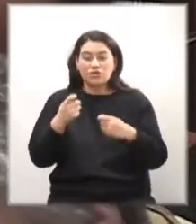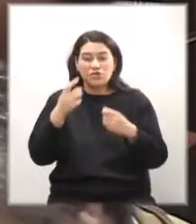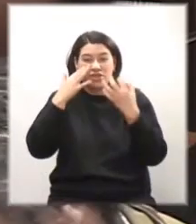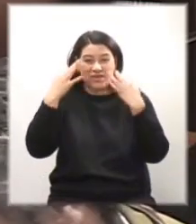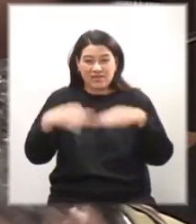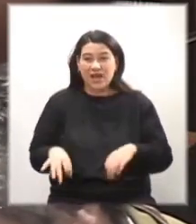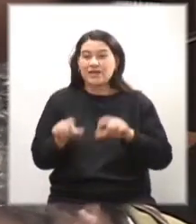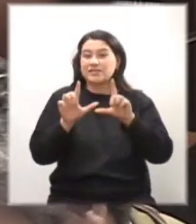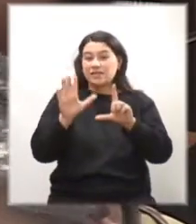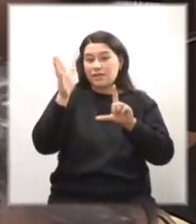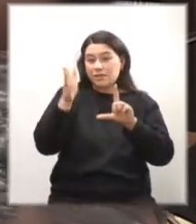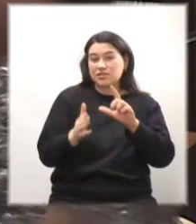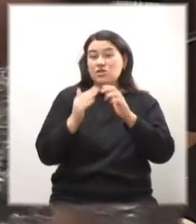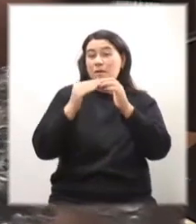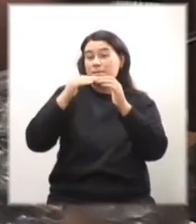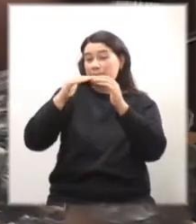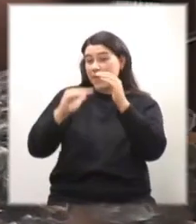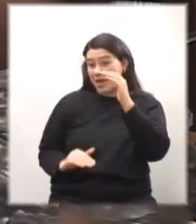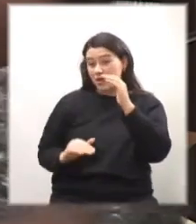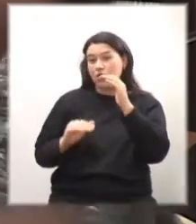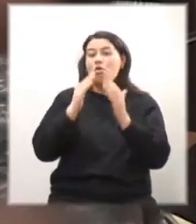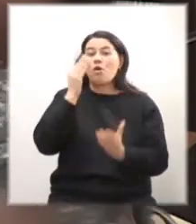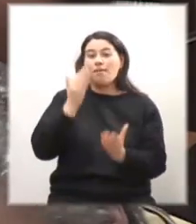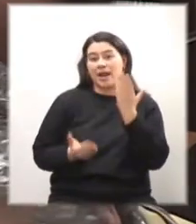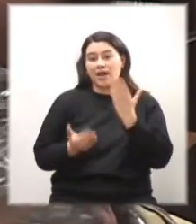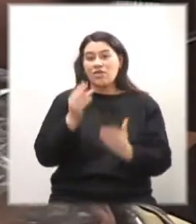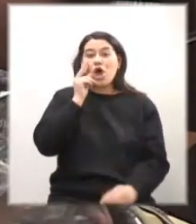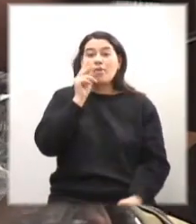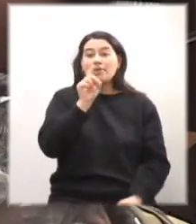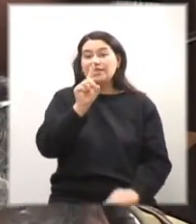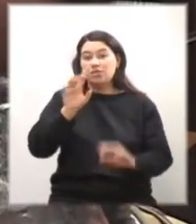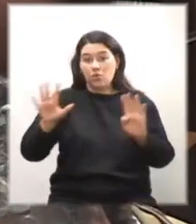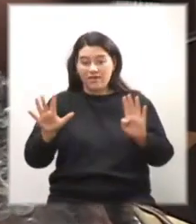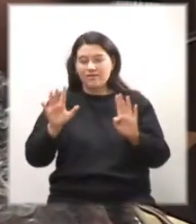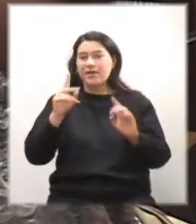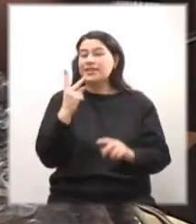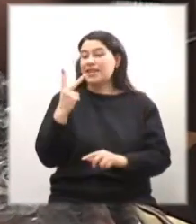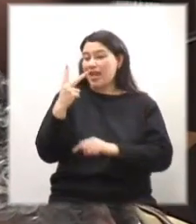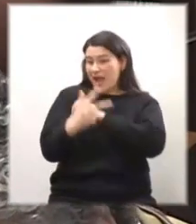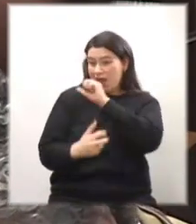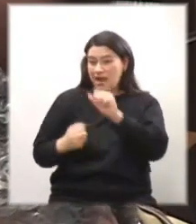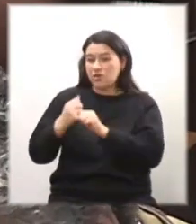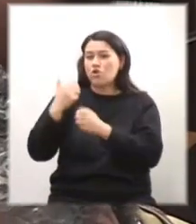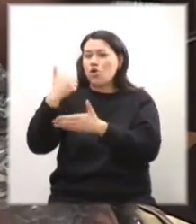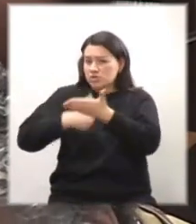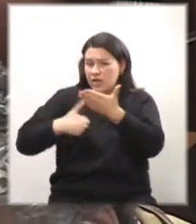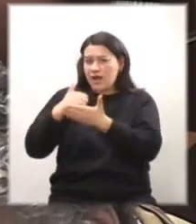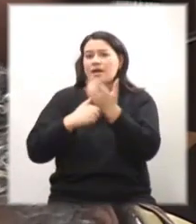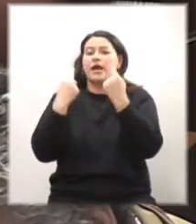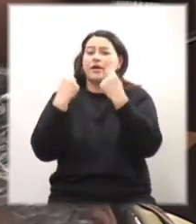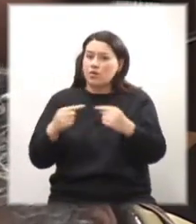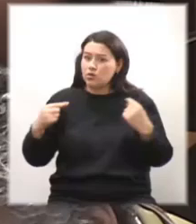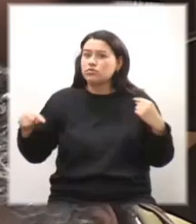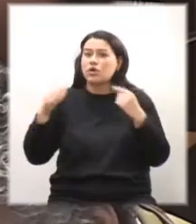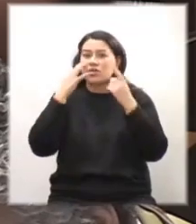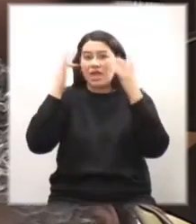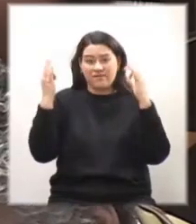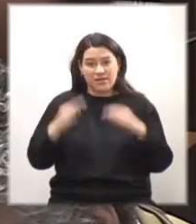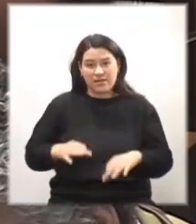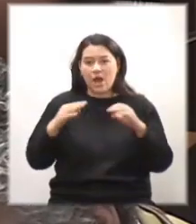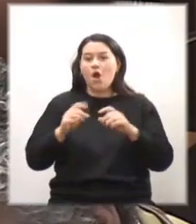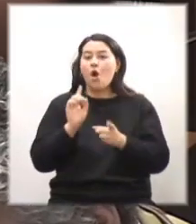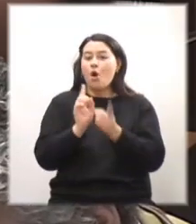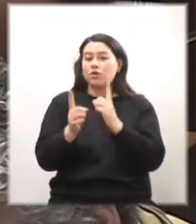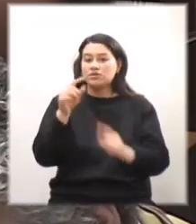está 7% por debajo de 2019 y en estos 3 años se le sacaron recursos en términos reales